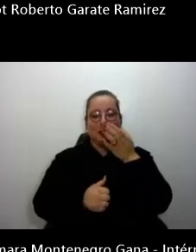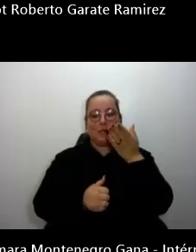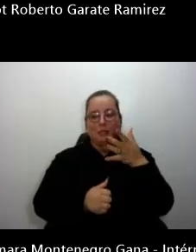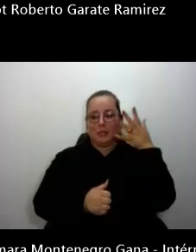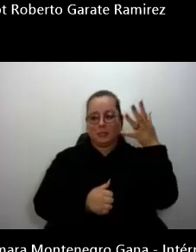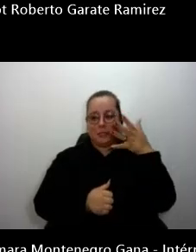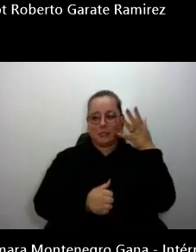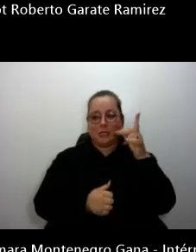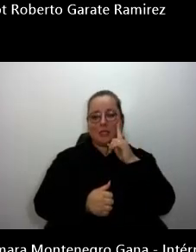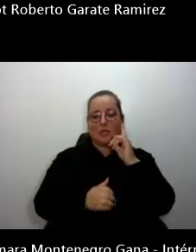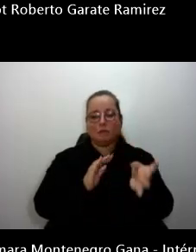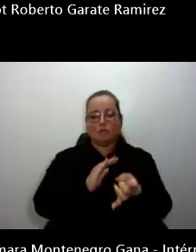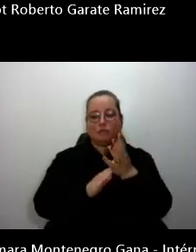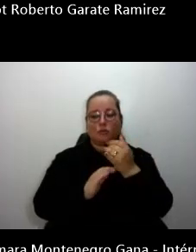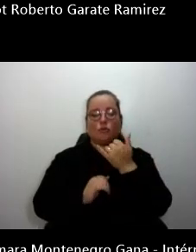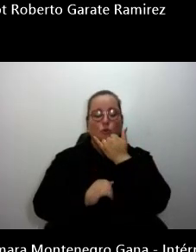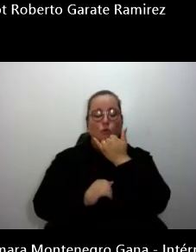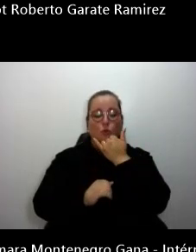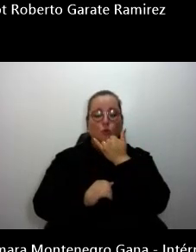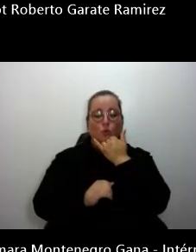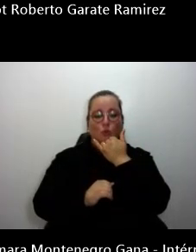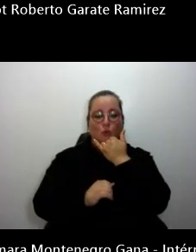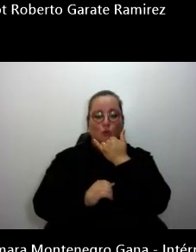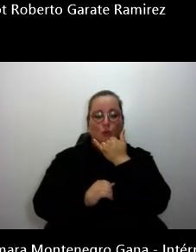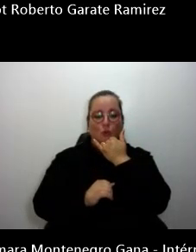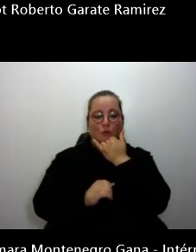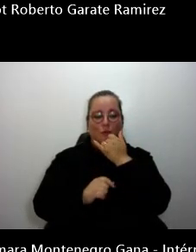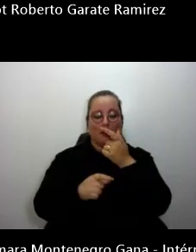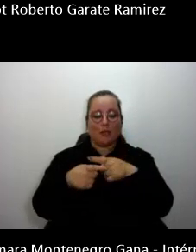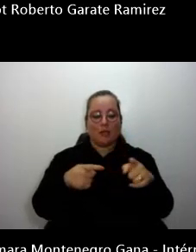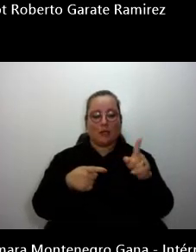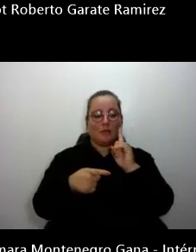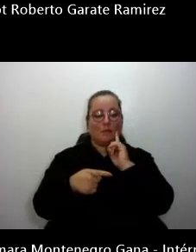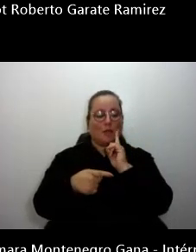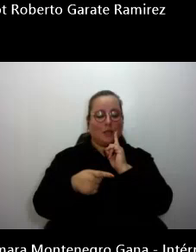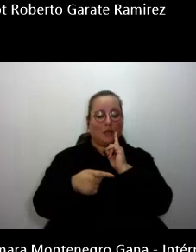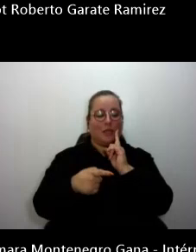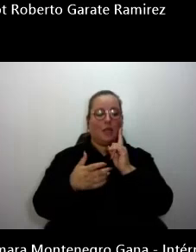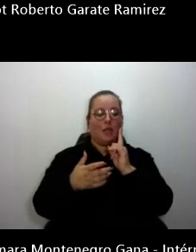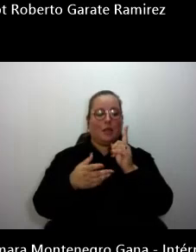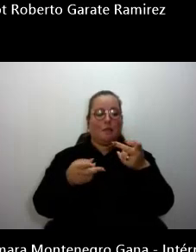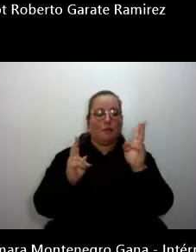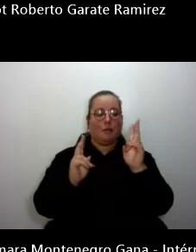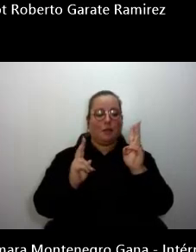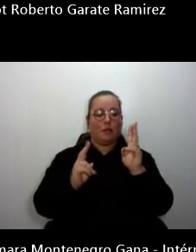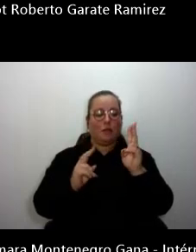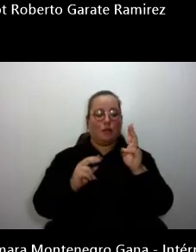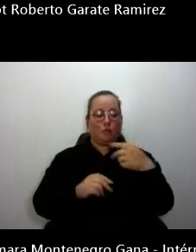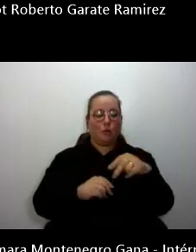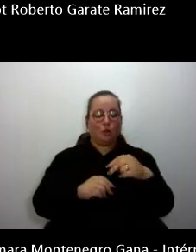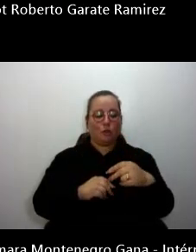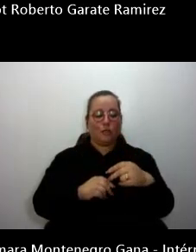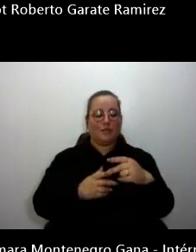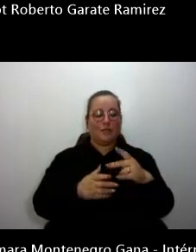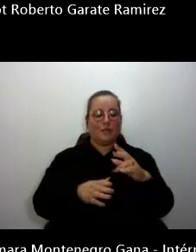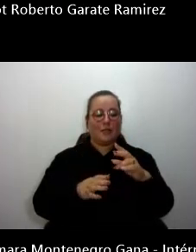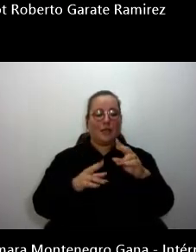ser disponibilizado en YouTube y durante la semana va a estar disponible, ¿cierto?, como noticia en la página de Educación